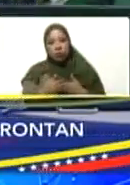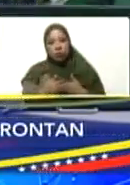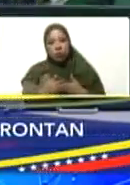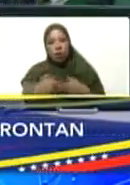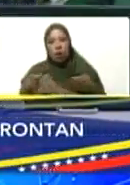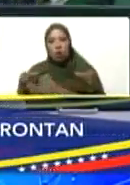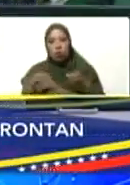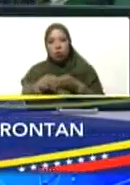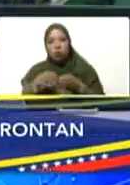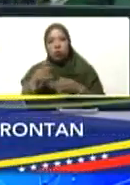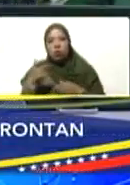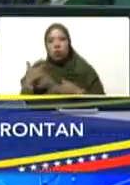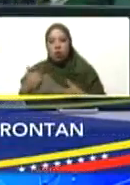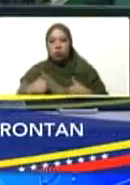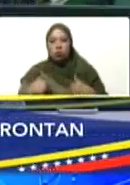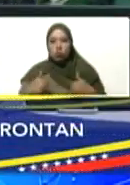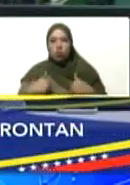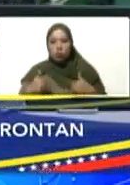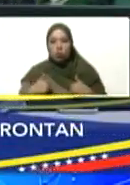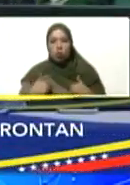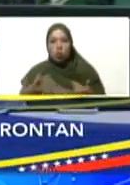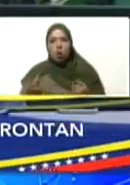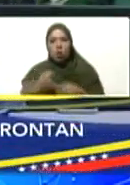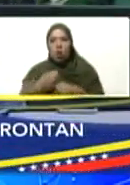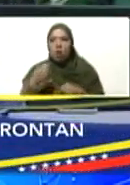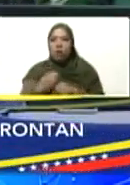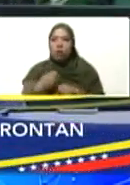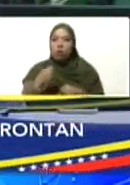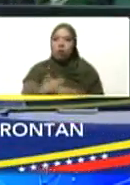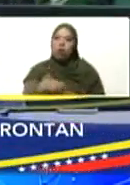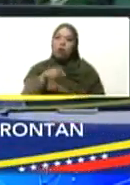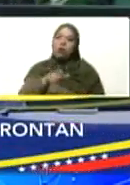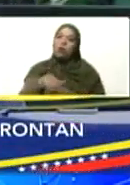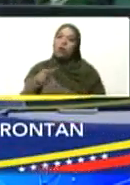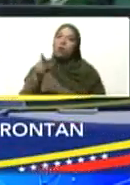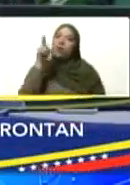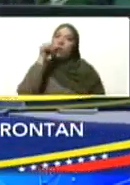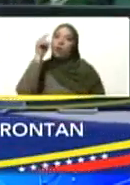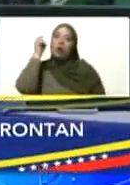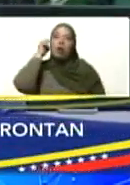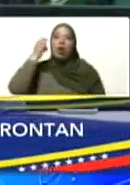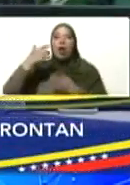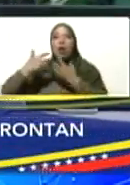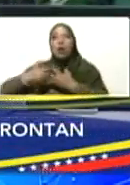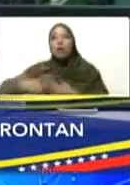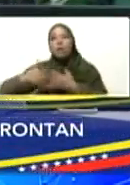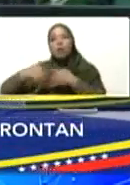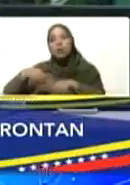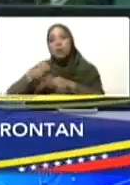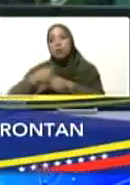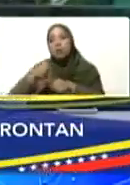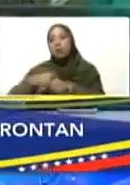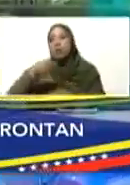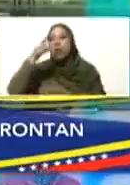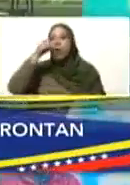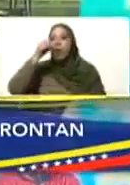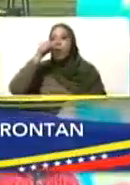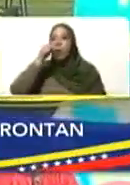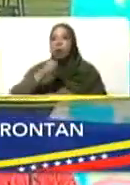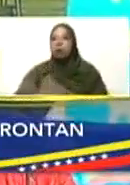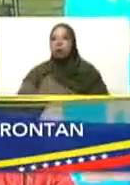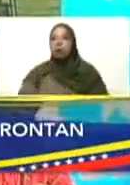guerra económica la sufrió el trabajador, la trabajadora, el empresario, la empresaria, el hombre y la mujer de a